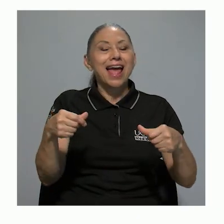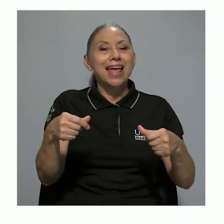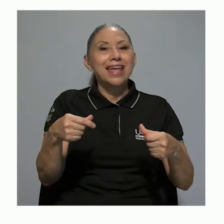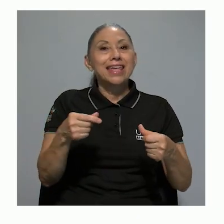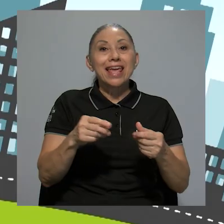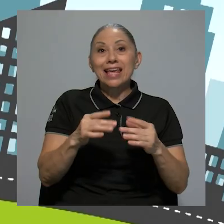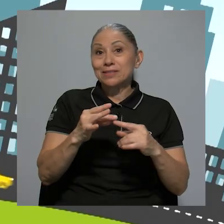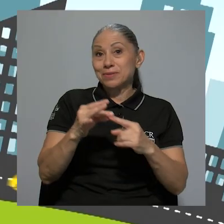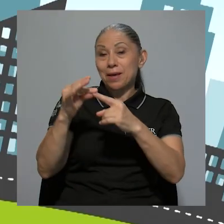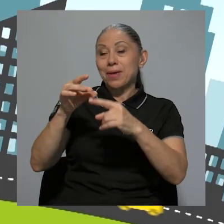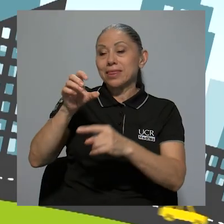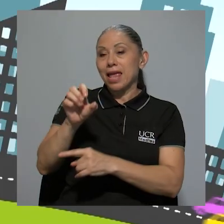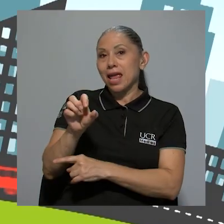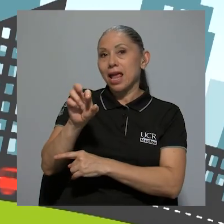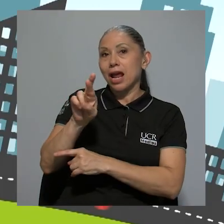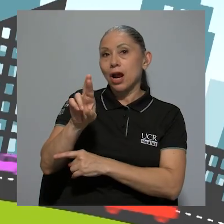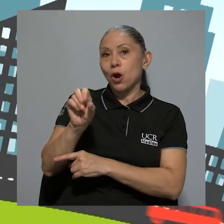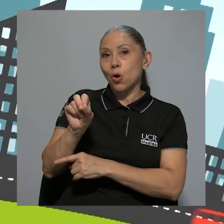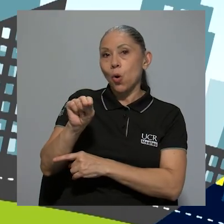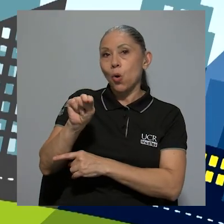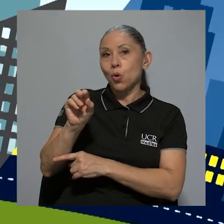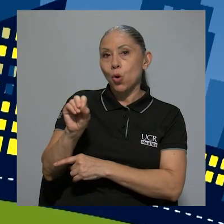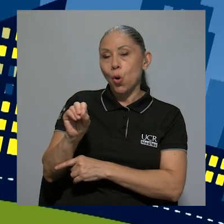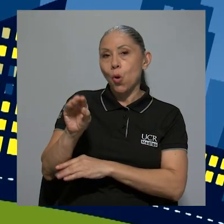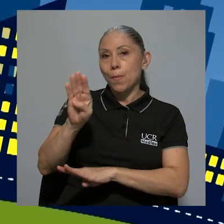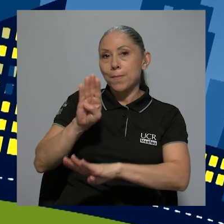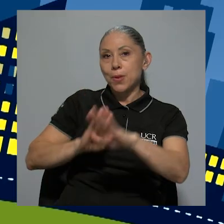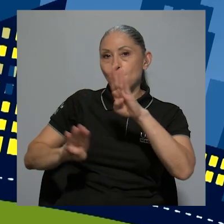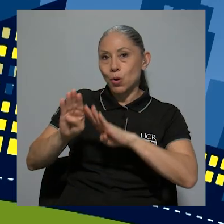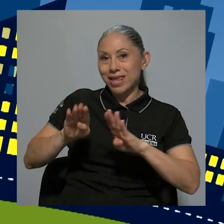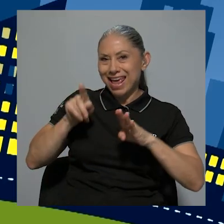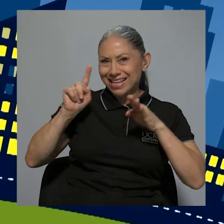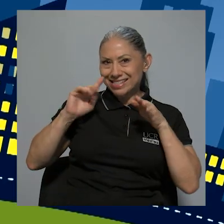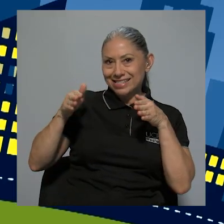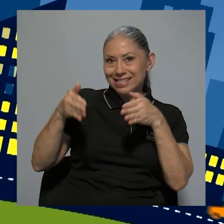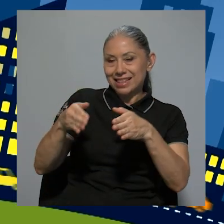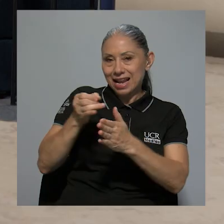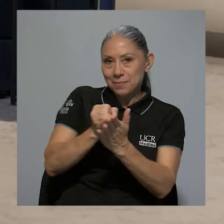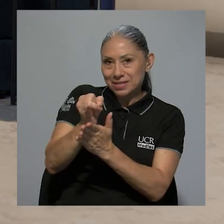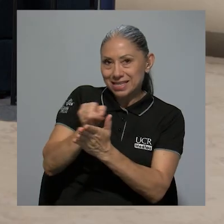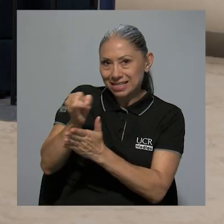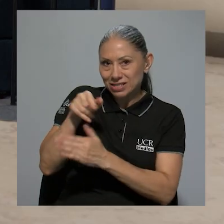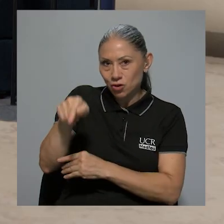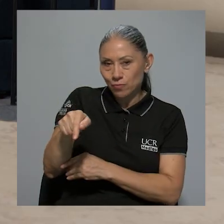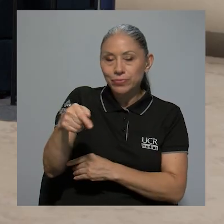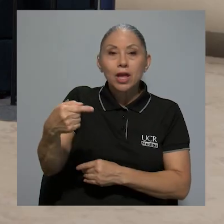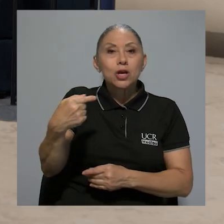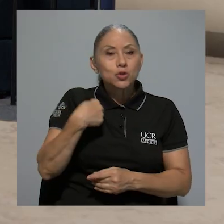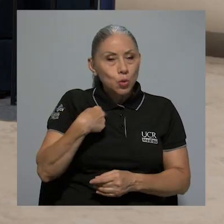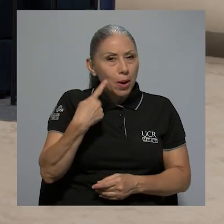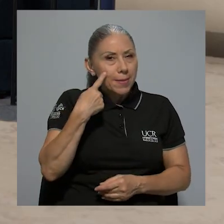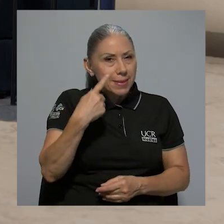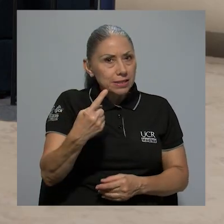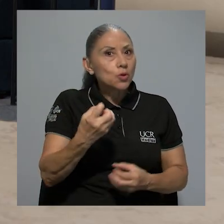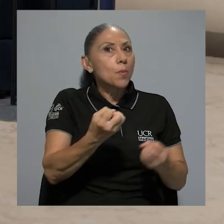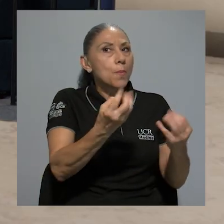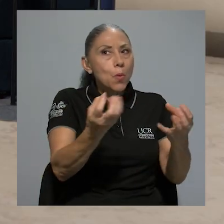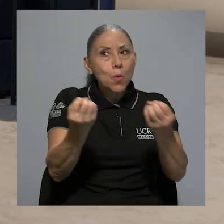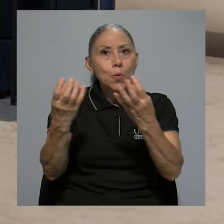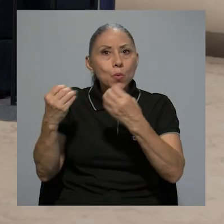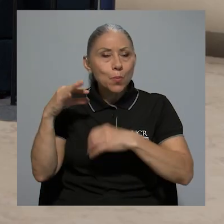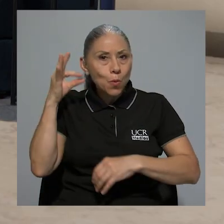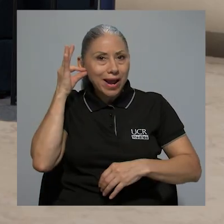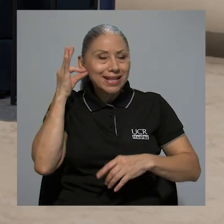de cronobiología, que es un poco en donde se centra esta investigación, sí he visto como bastantes mujeres,